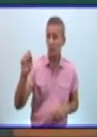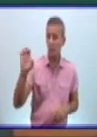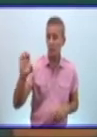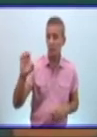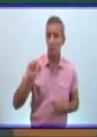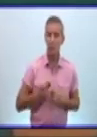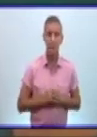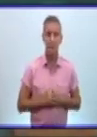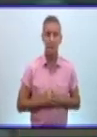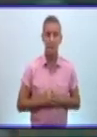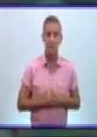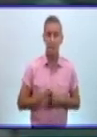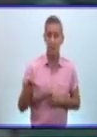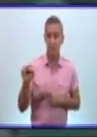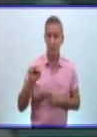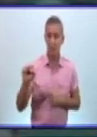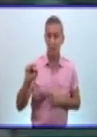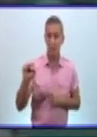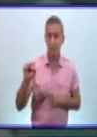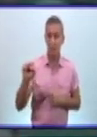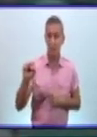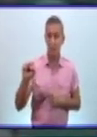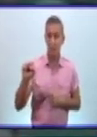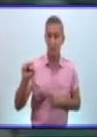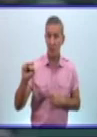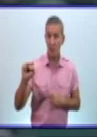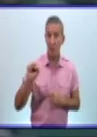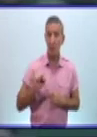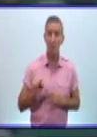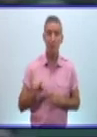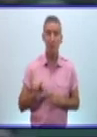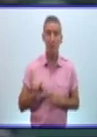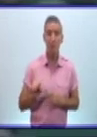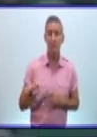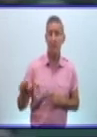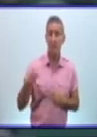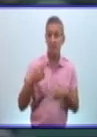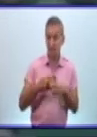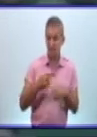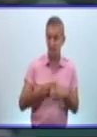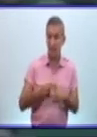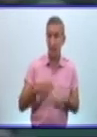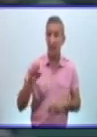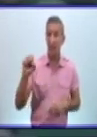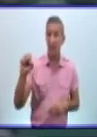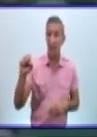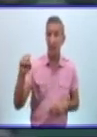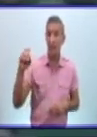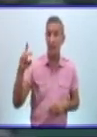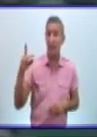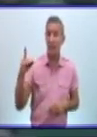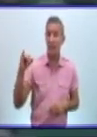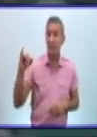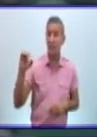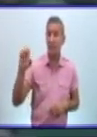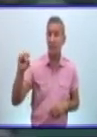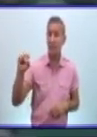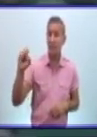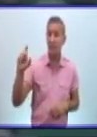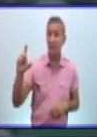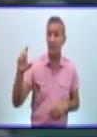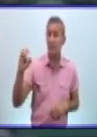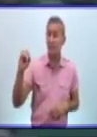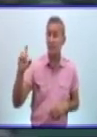La sustancia que origina la disolución se llama disolvente. Cuando un sólido se disuelve en un líquido,